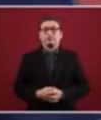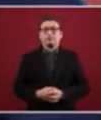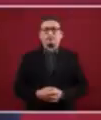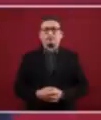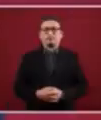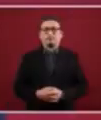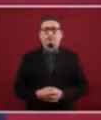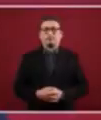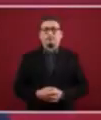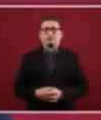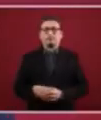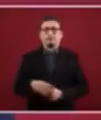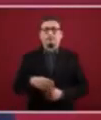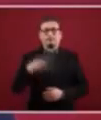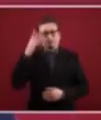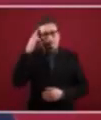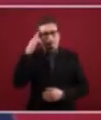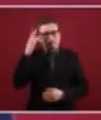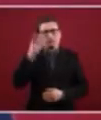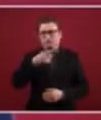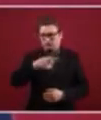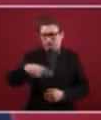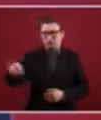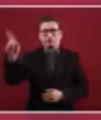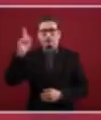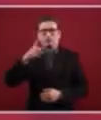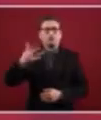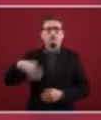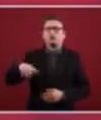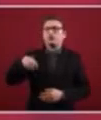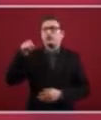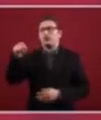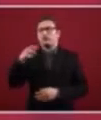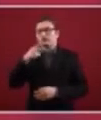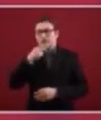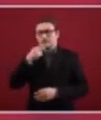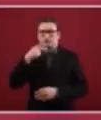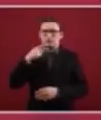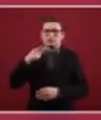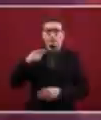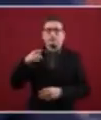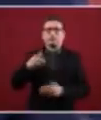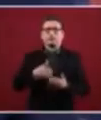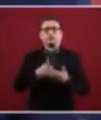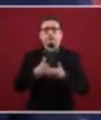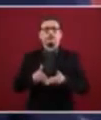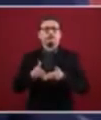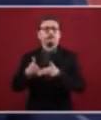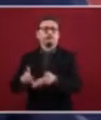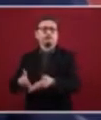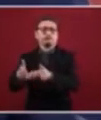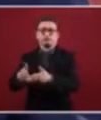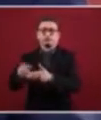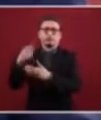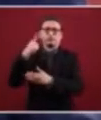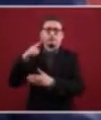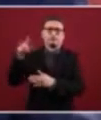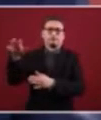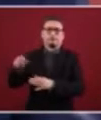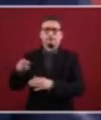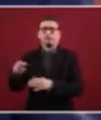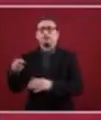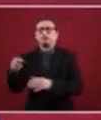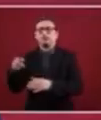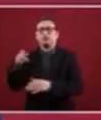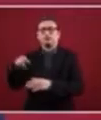Y manda a Porfirio a buscarlo, manda una embarcación y llega la embarcación